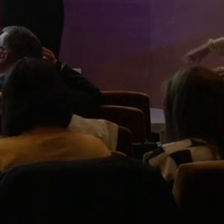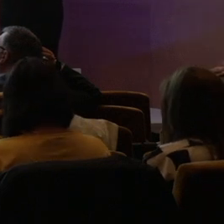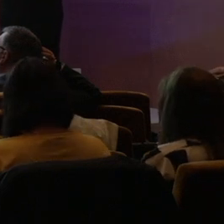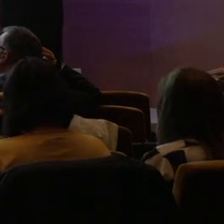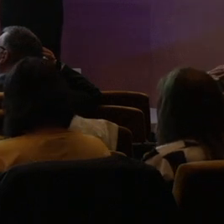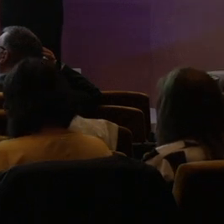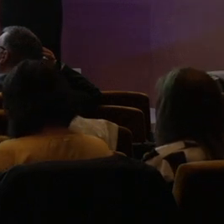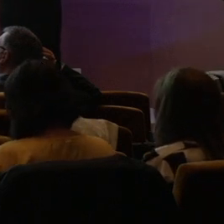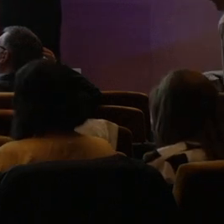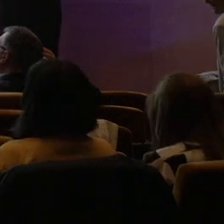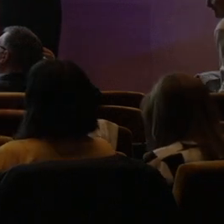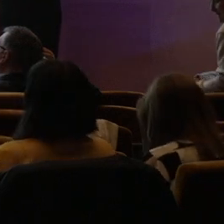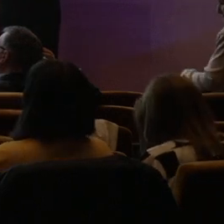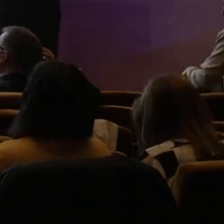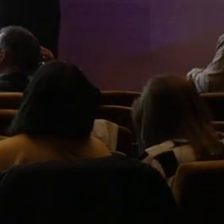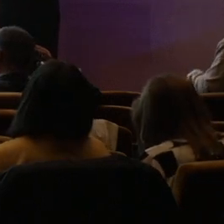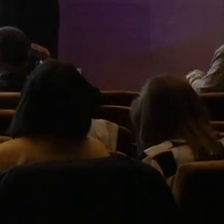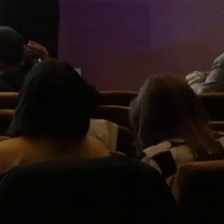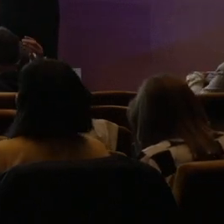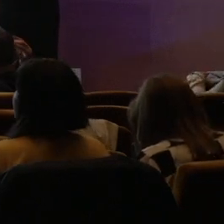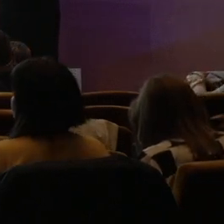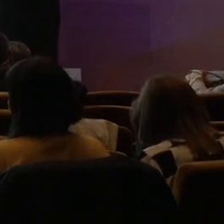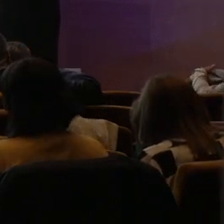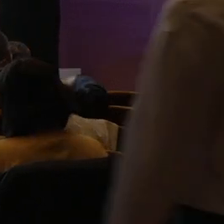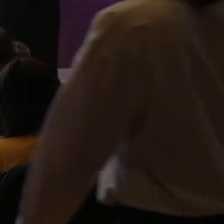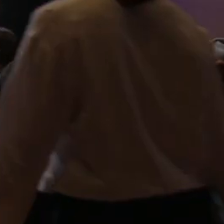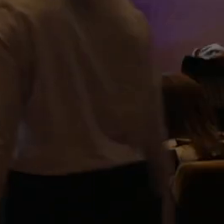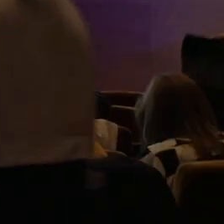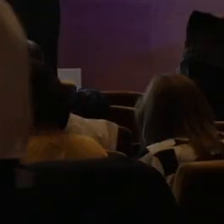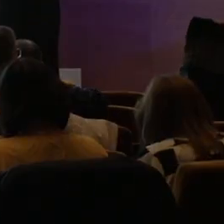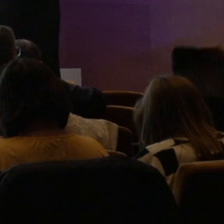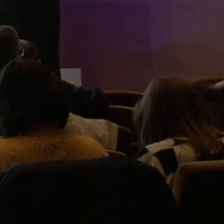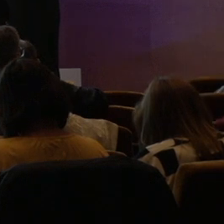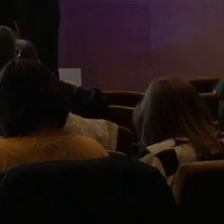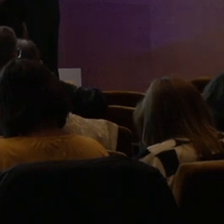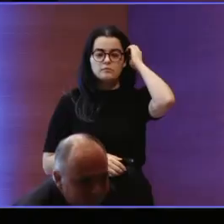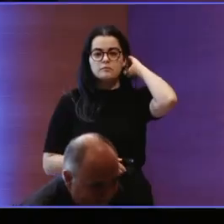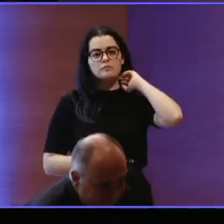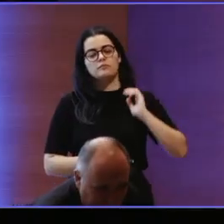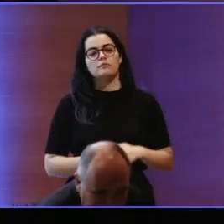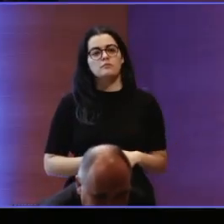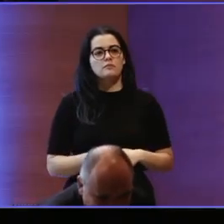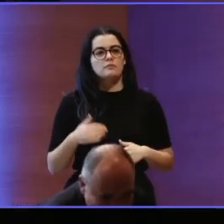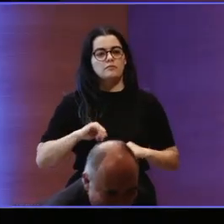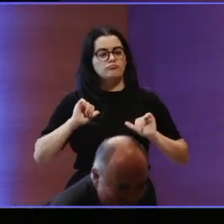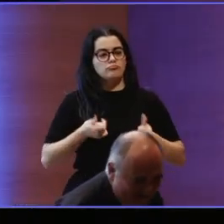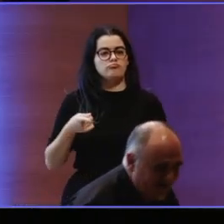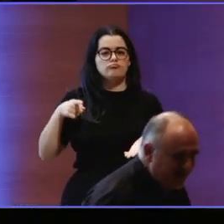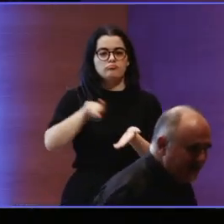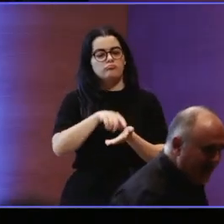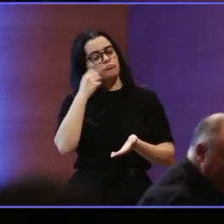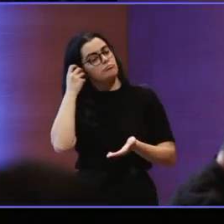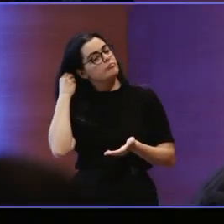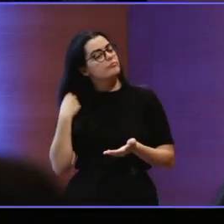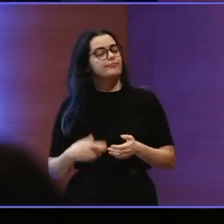entenda Bay arr Buenas tardes señoras y señores volvemos a